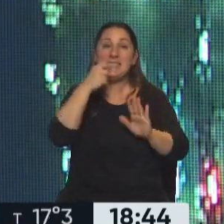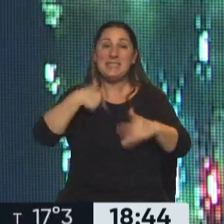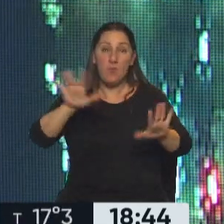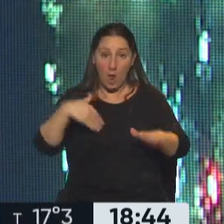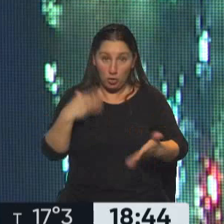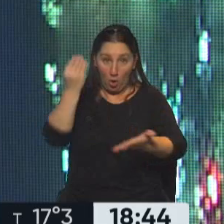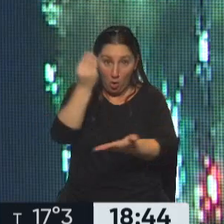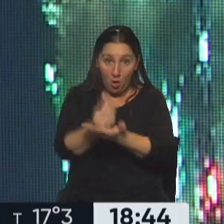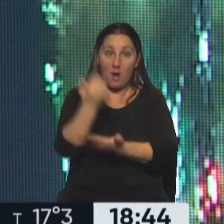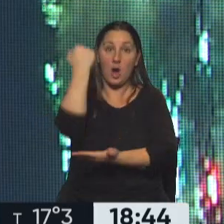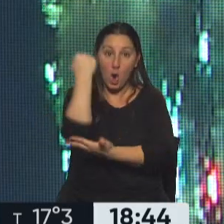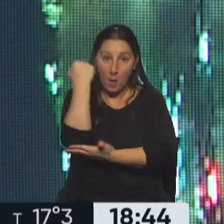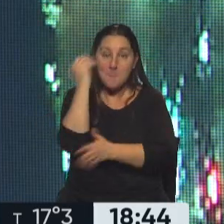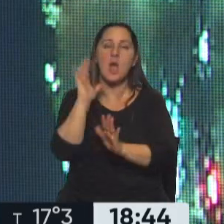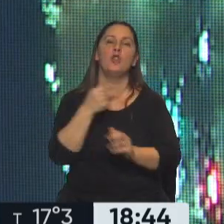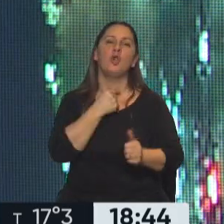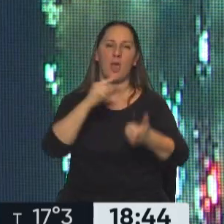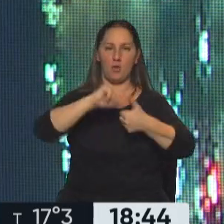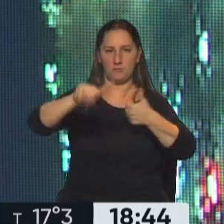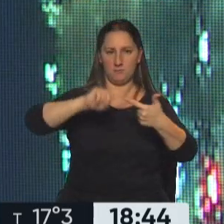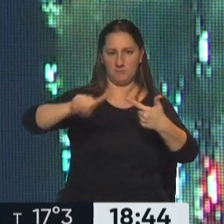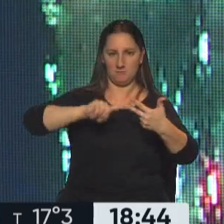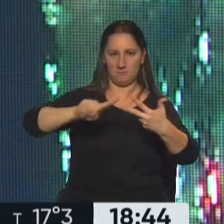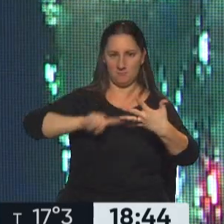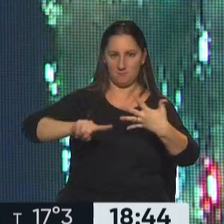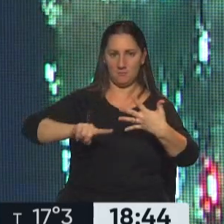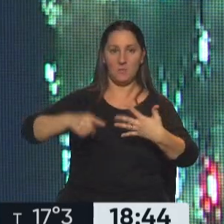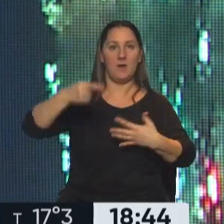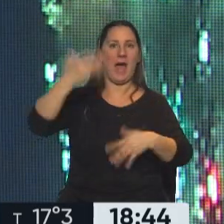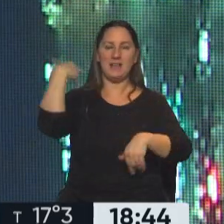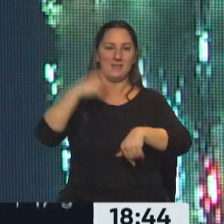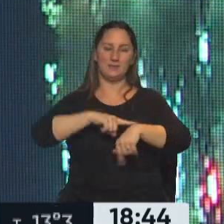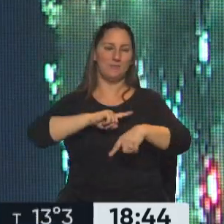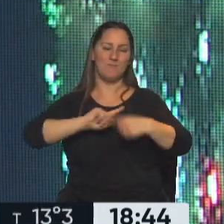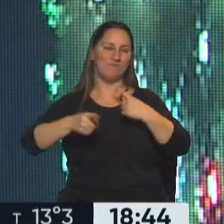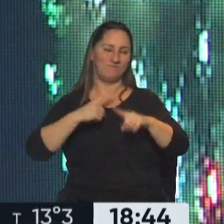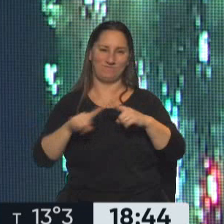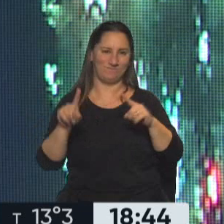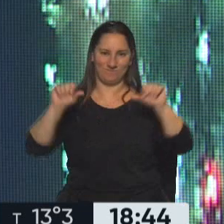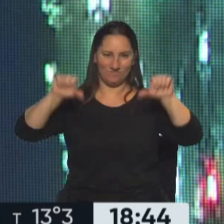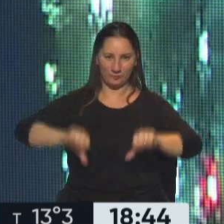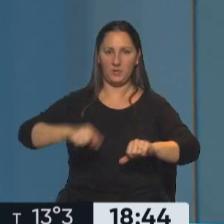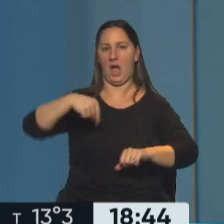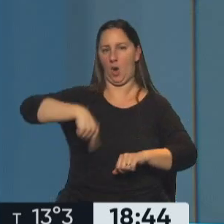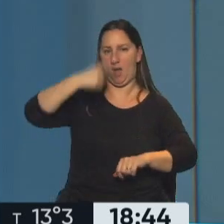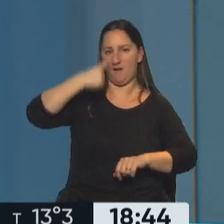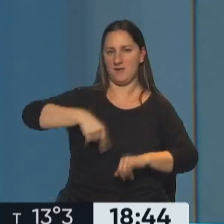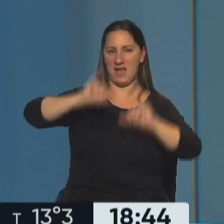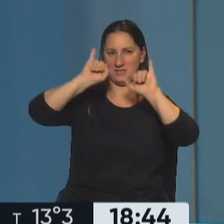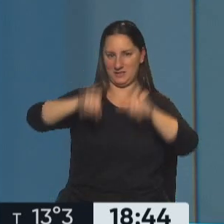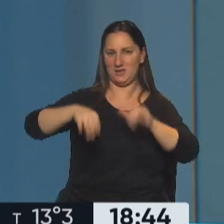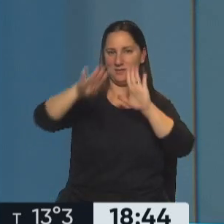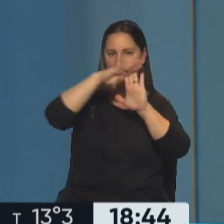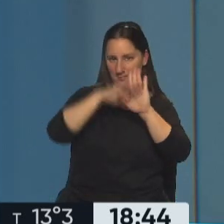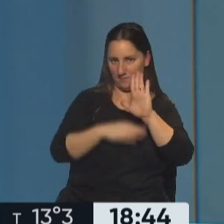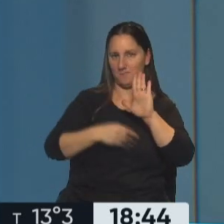de Economía, quiero esto, esto y esto, y en ese momento no se llegó a ningún acuerdo. No. Ahora se lo dieron. Ahora se lo dieron. A ver, queda